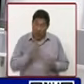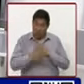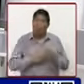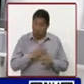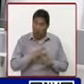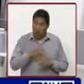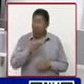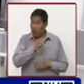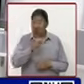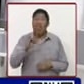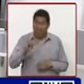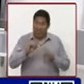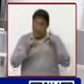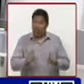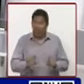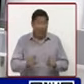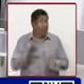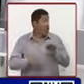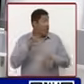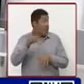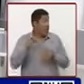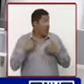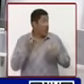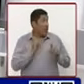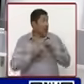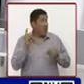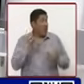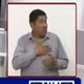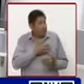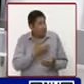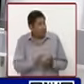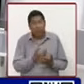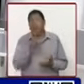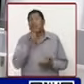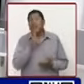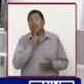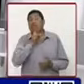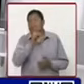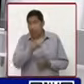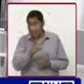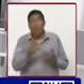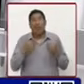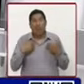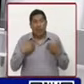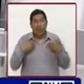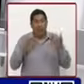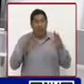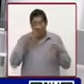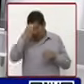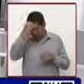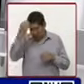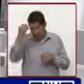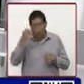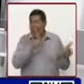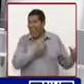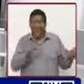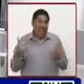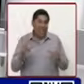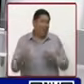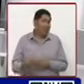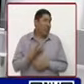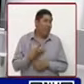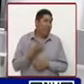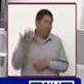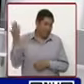¿Será el mejor futbolista del mundo? Capaz que tiene usted alguna otra preferencia, pero quien seguro tiene ya su opinión lista, que nos la va a